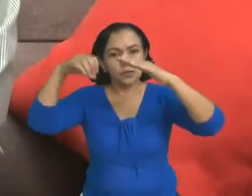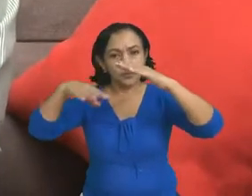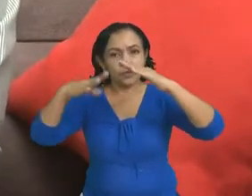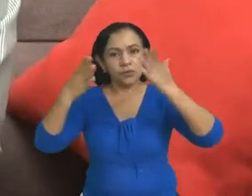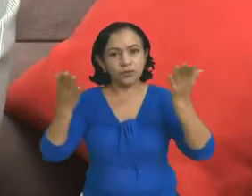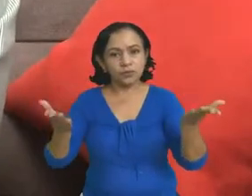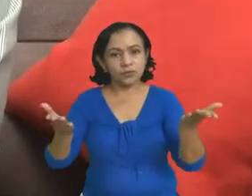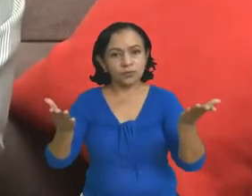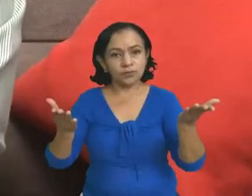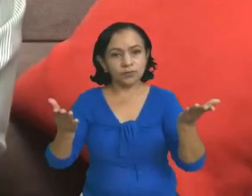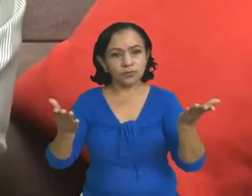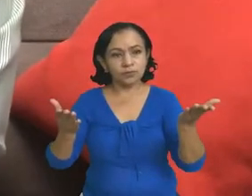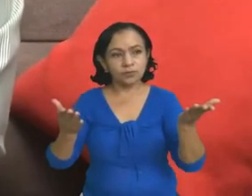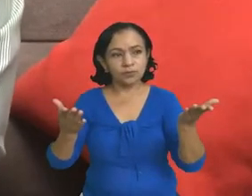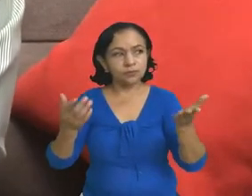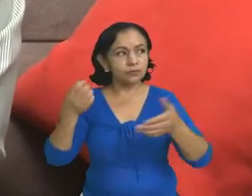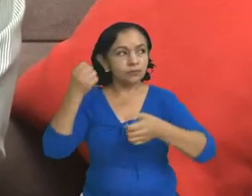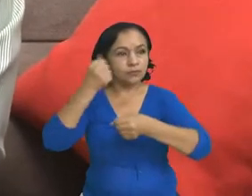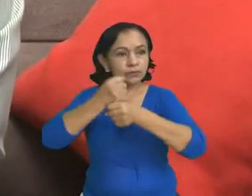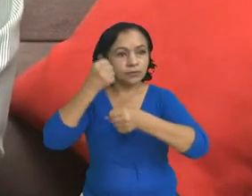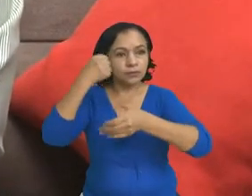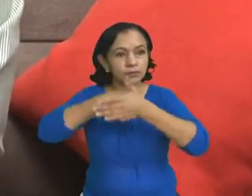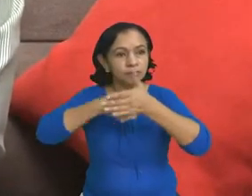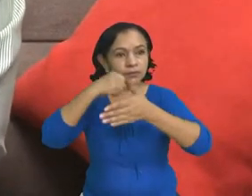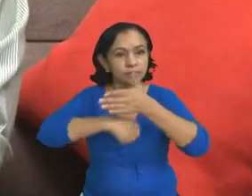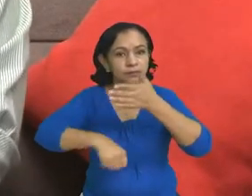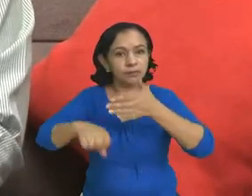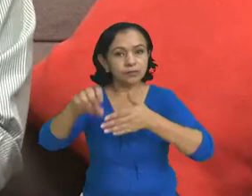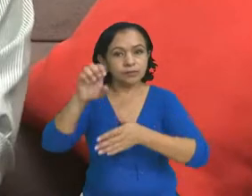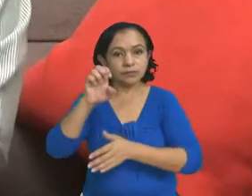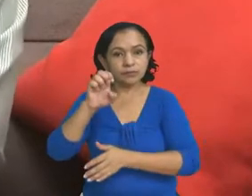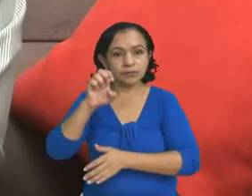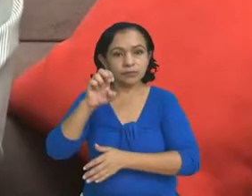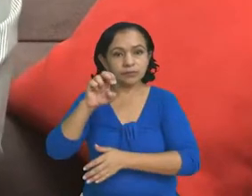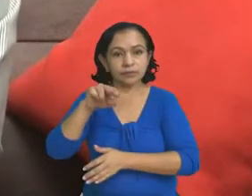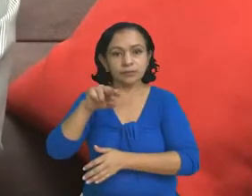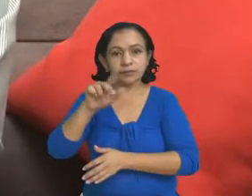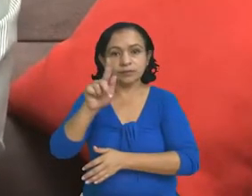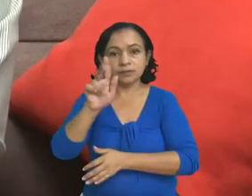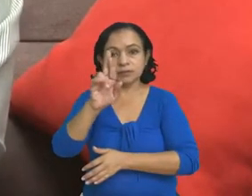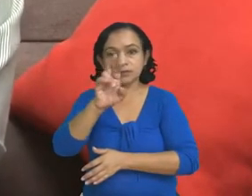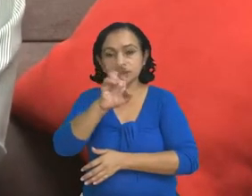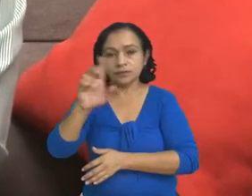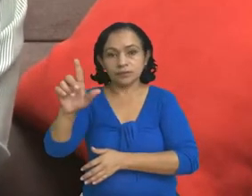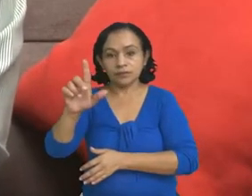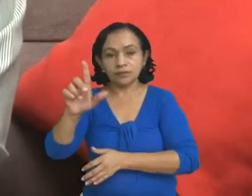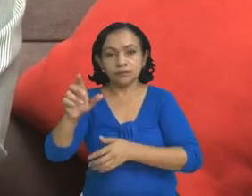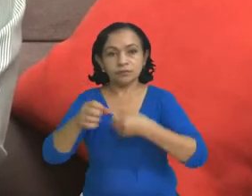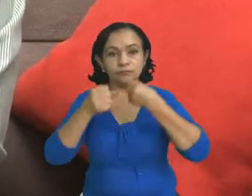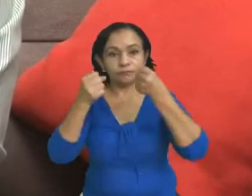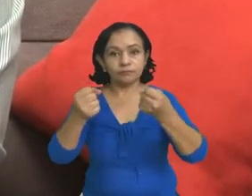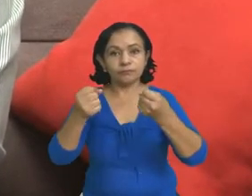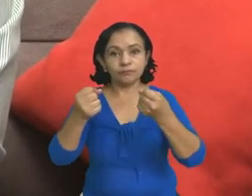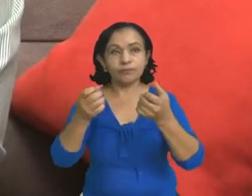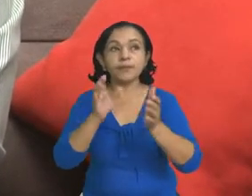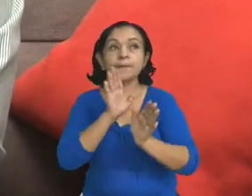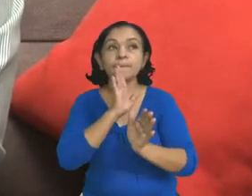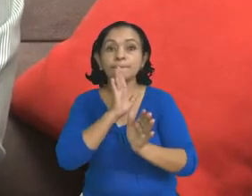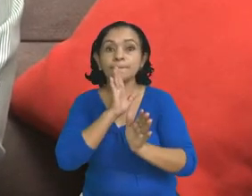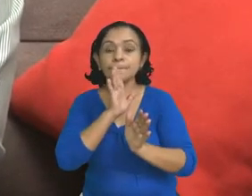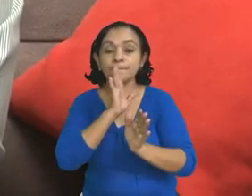eléctrica. Eso ha significado un gran esfuerzo, un gran trabajo para Enatel, una gran inversión de nuestro gobierno. Hablamos